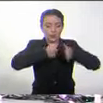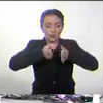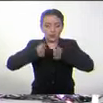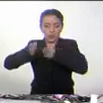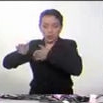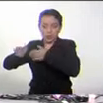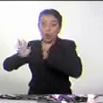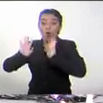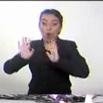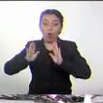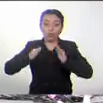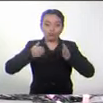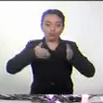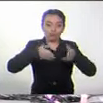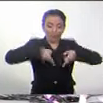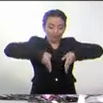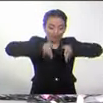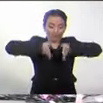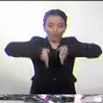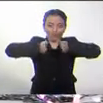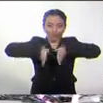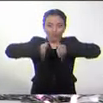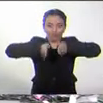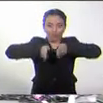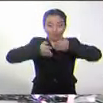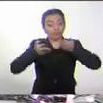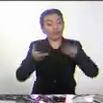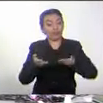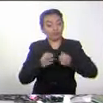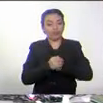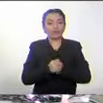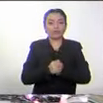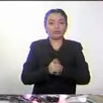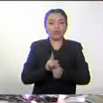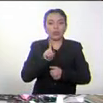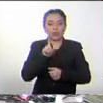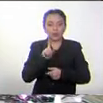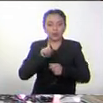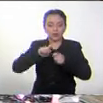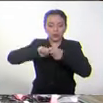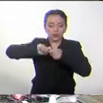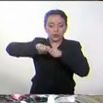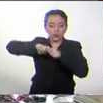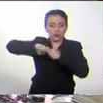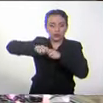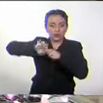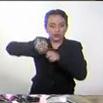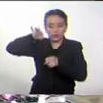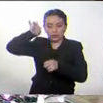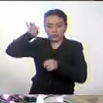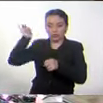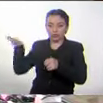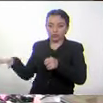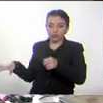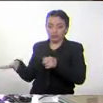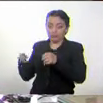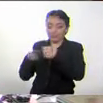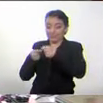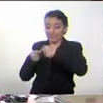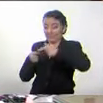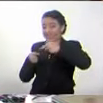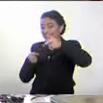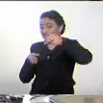se te llega a apagar, todos los focos que siguen también se terminan apagando. Tomando en cuenta